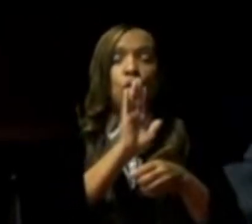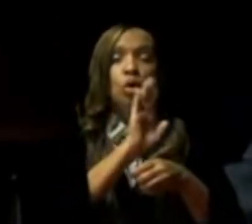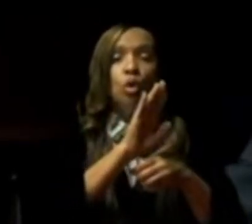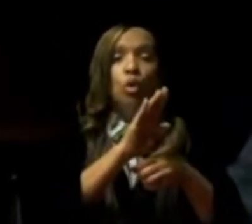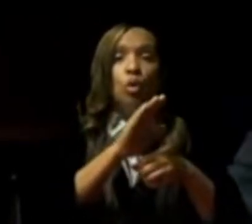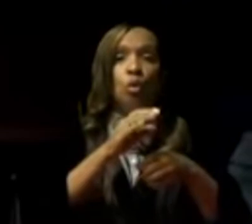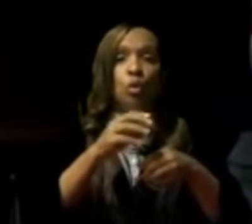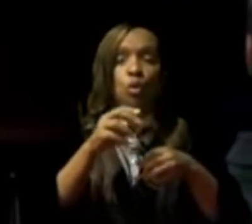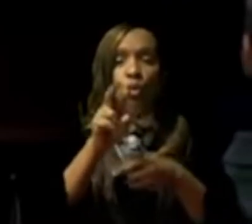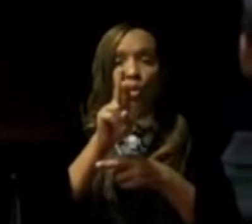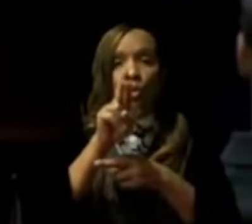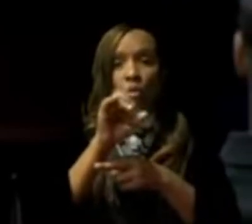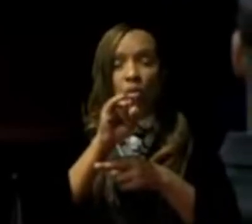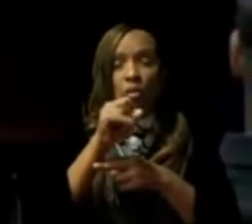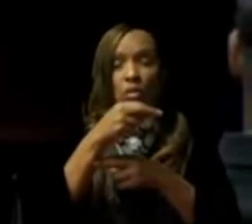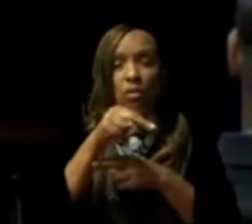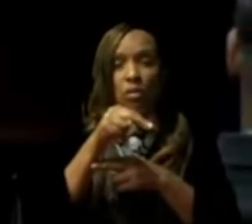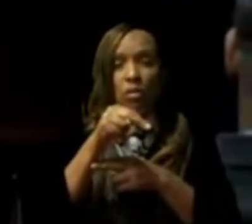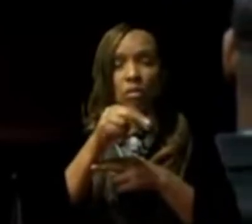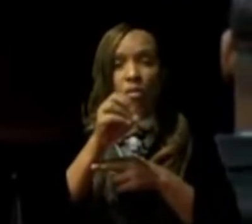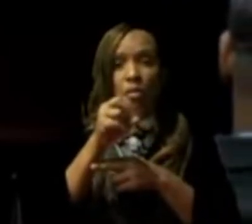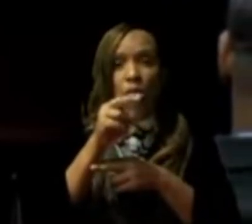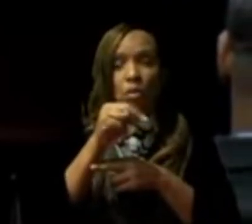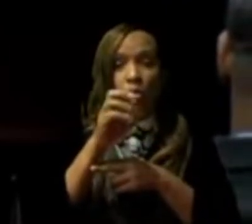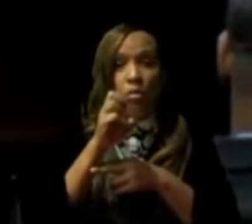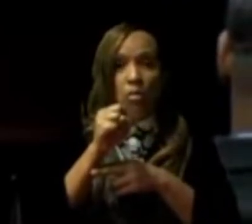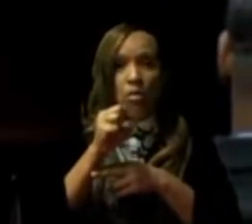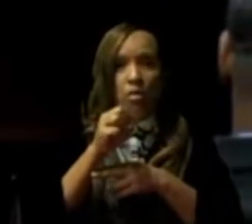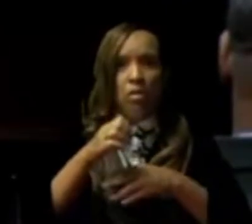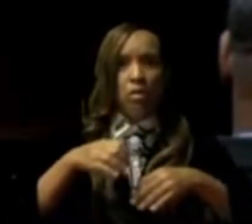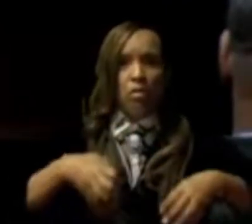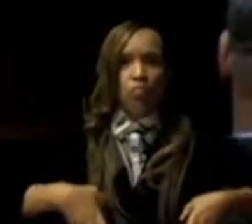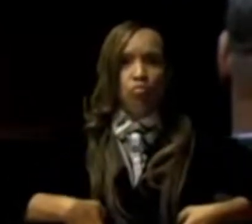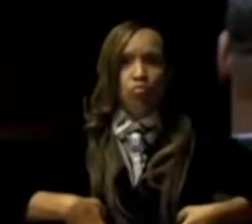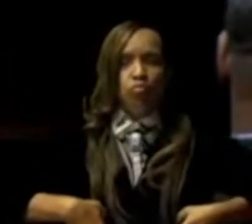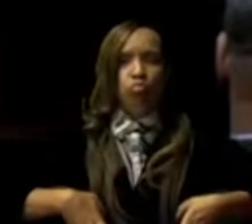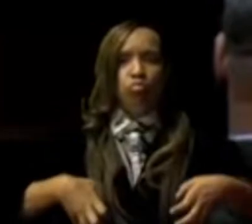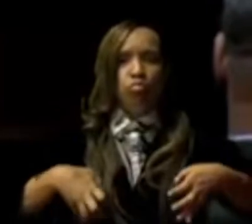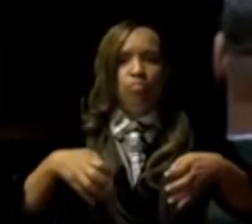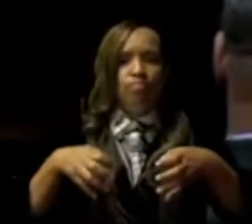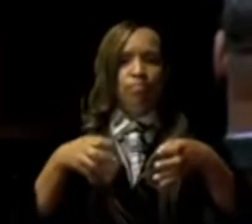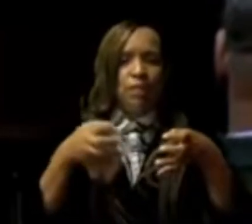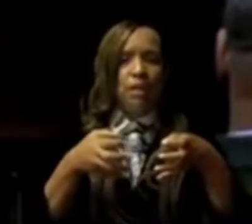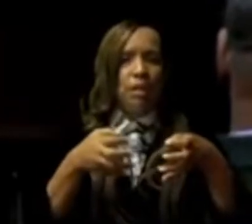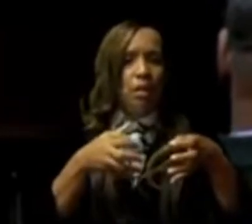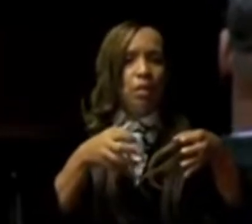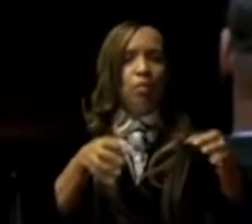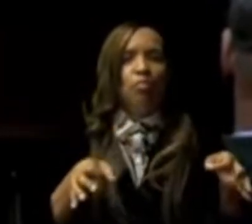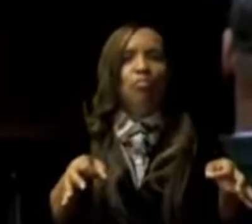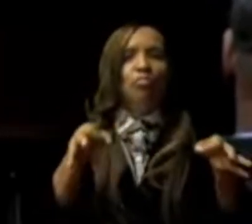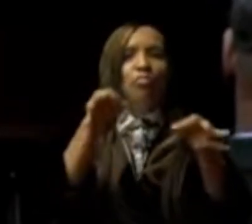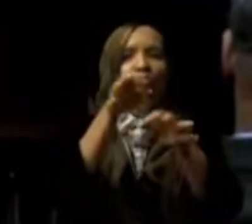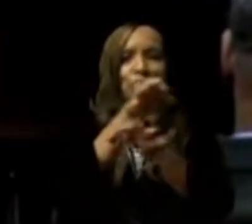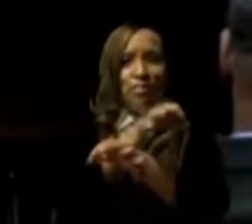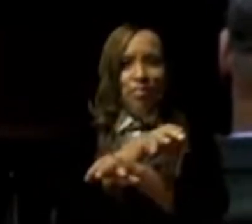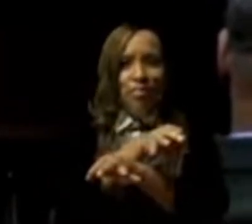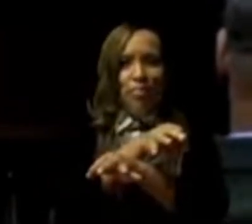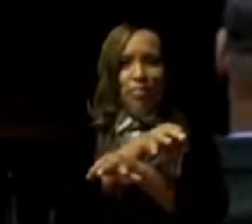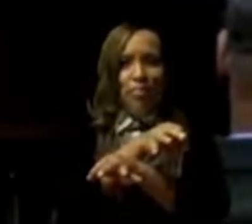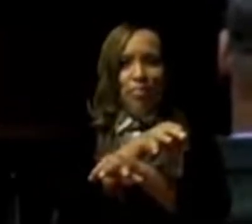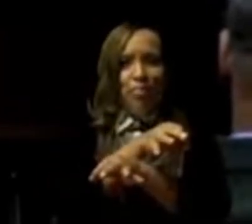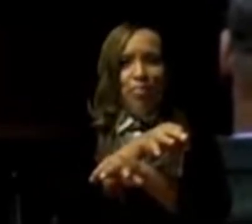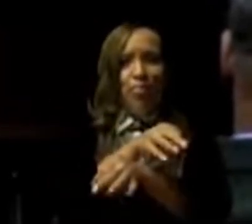felices, alegres, que hoy se integran a la sociedad a través de este proceso. Y aunque ayer por el color